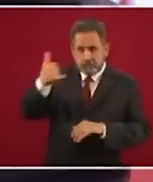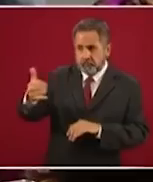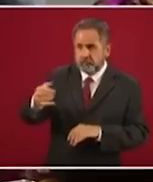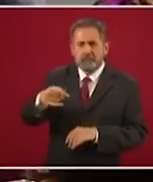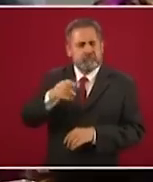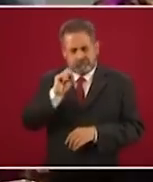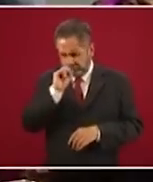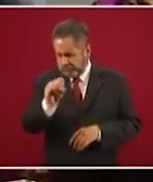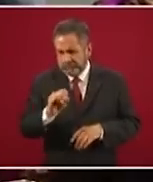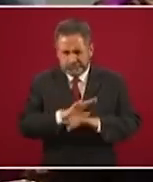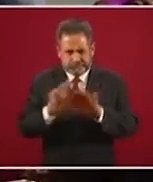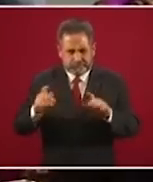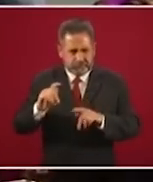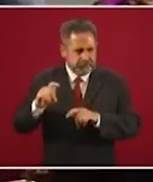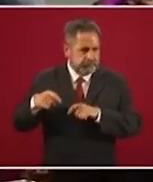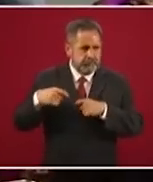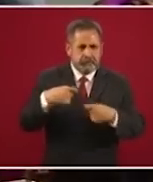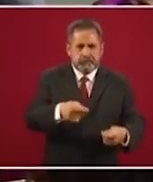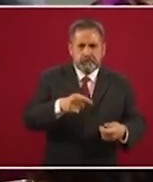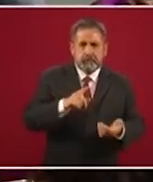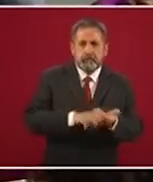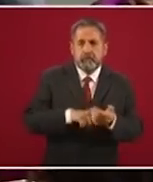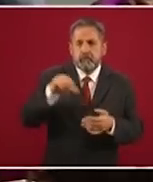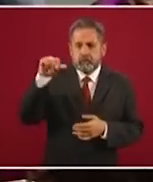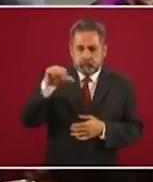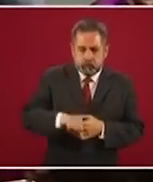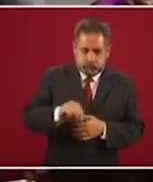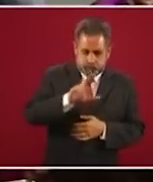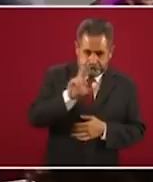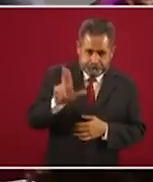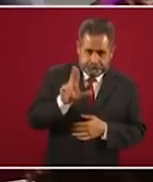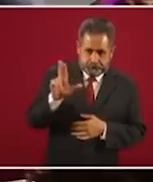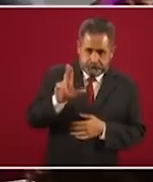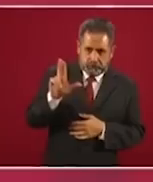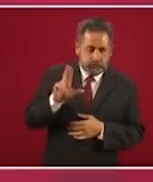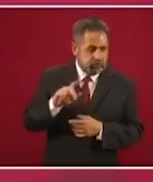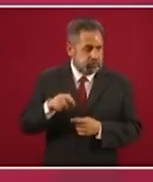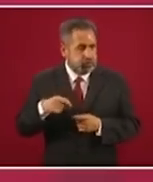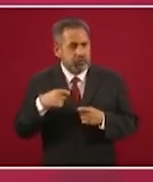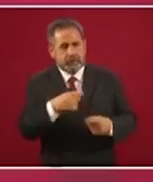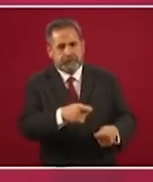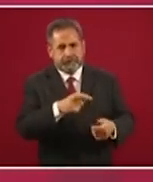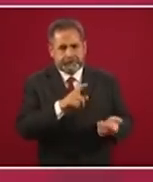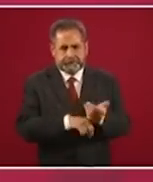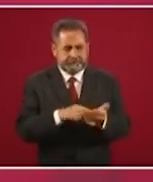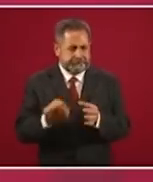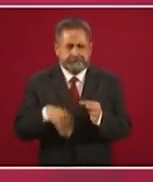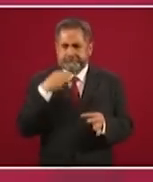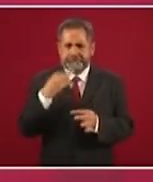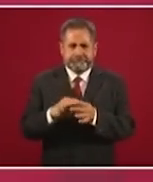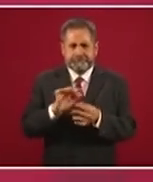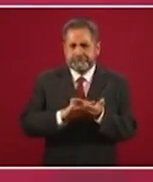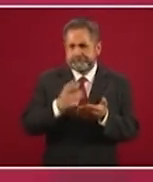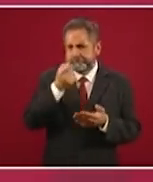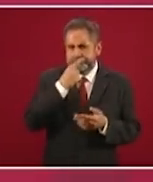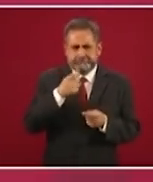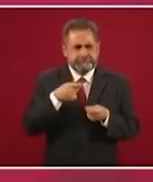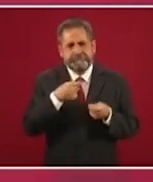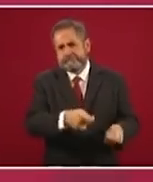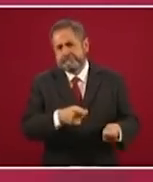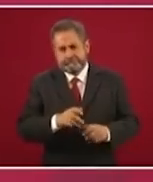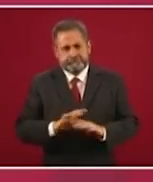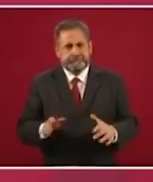quedaron de que hoy martes iba a estar el